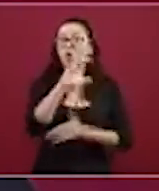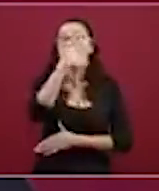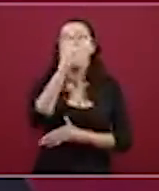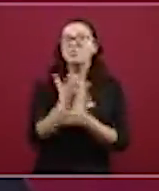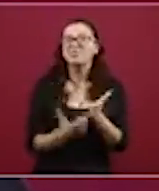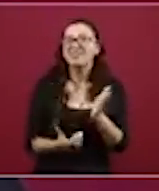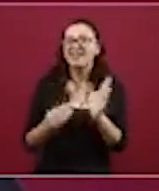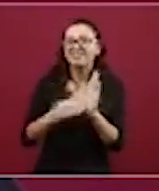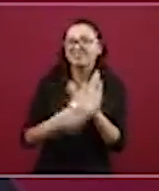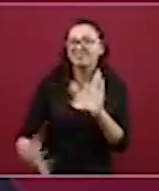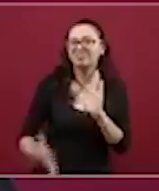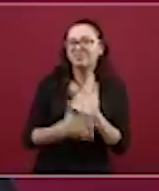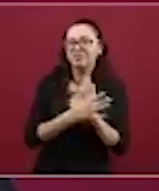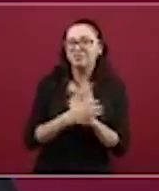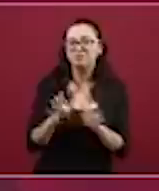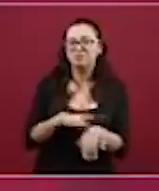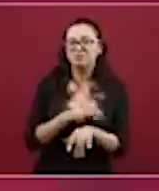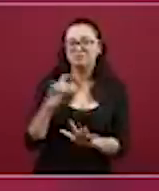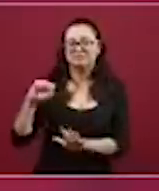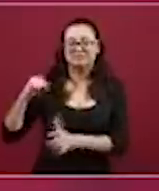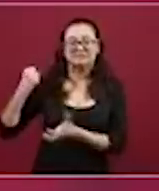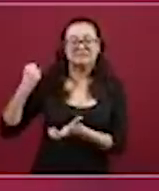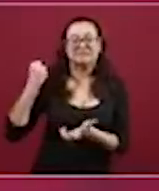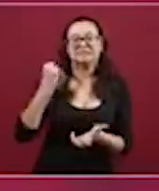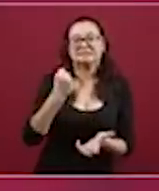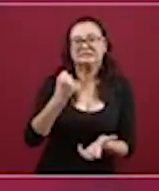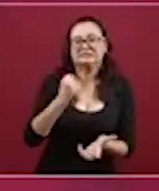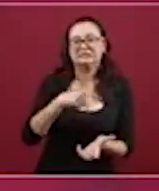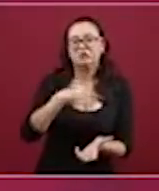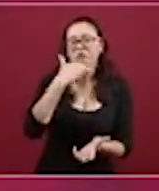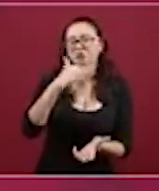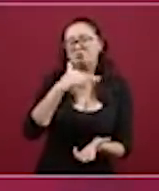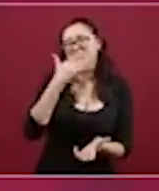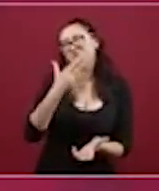porque eso les afectaba mucho. Por ejemplo,